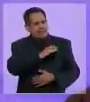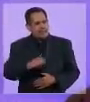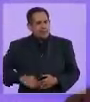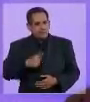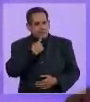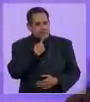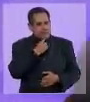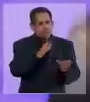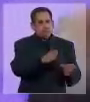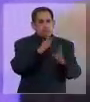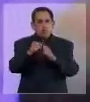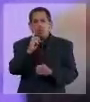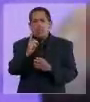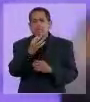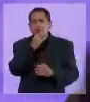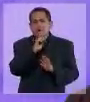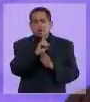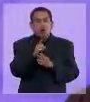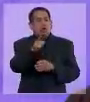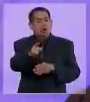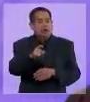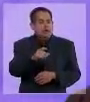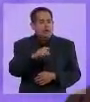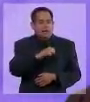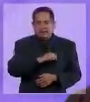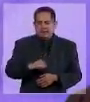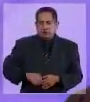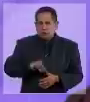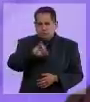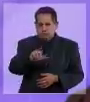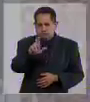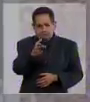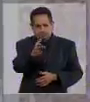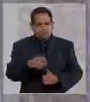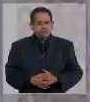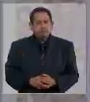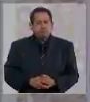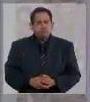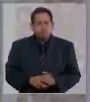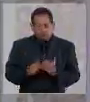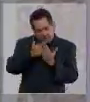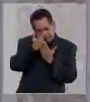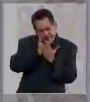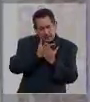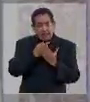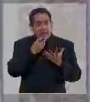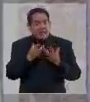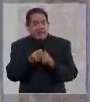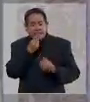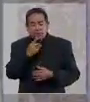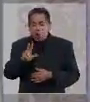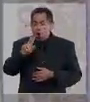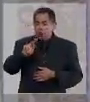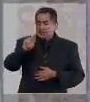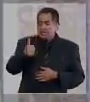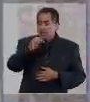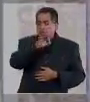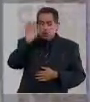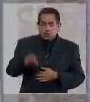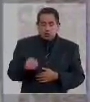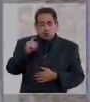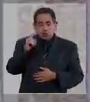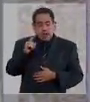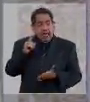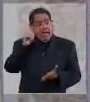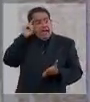el turno, un minuto, candidato Rodríguez Calderón. Dice que el 86% de los mexicanos cree que Alemania